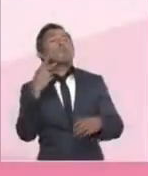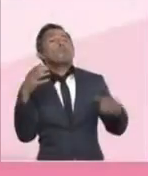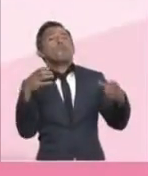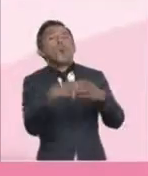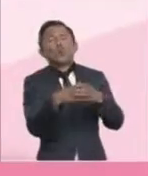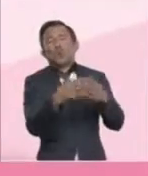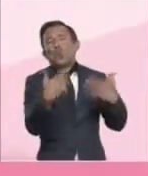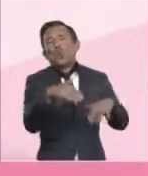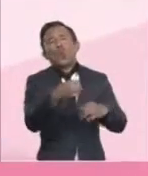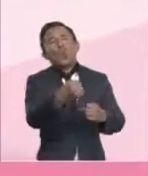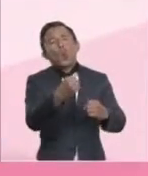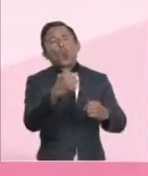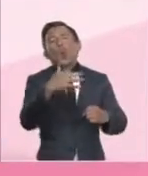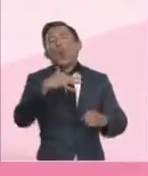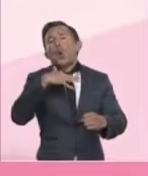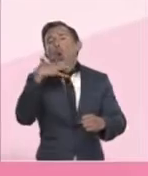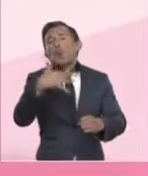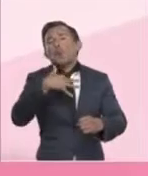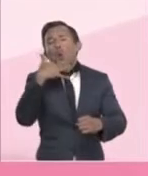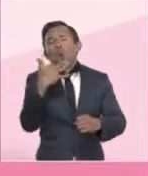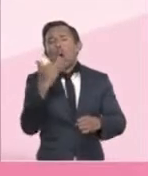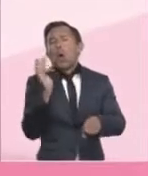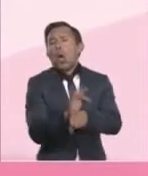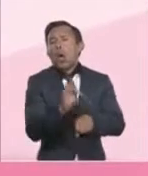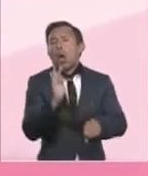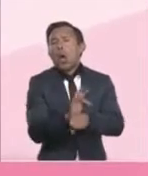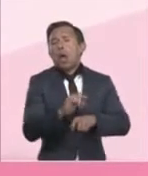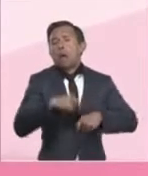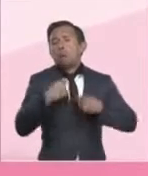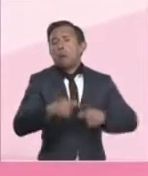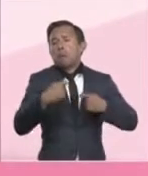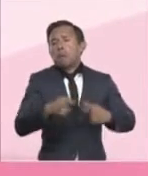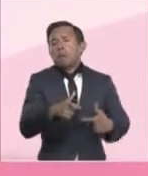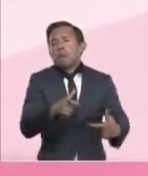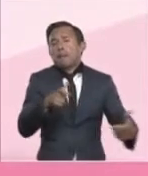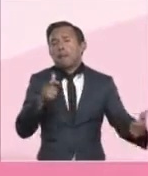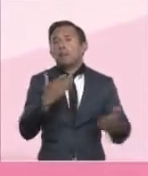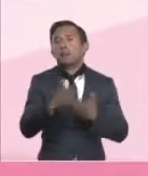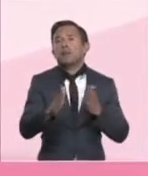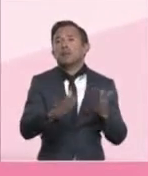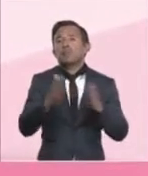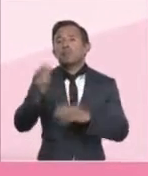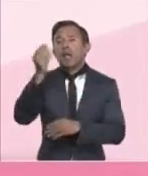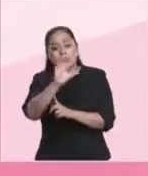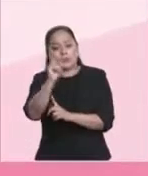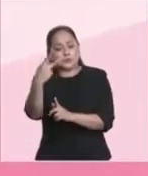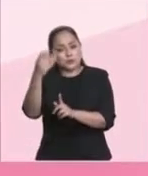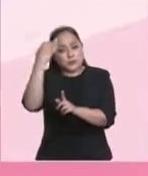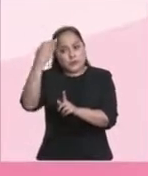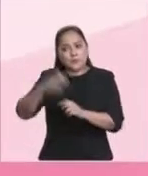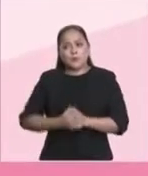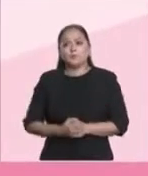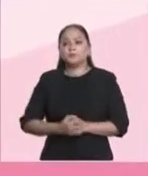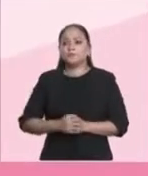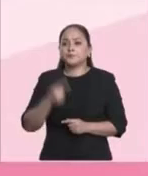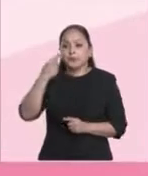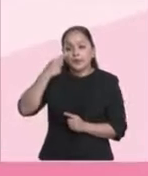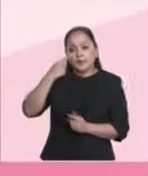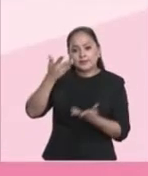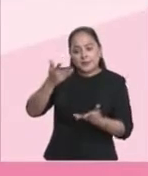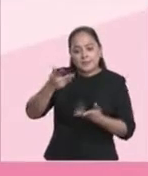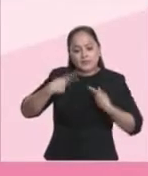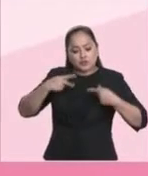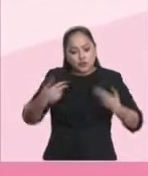candidatos de la presidencia de la República durante el primer debate que se llevó a cabo este domingo en el Palacio de la Minería. El primero en tomar la palabra fue el